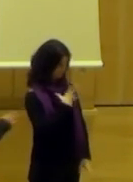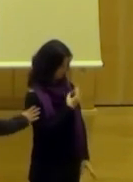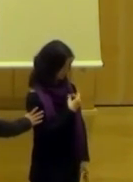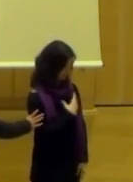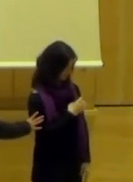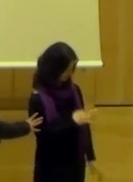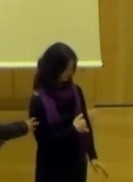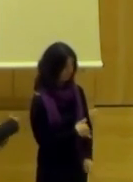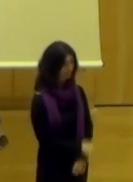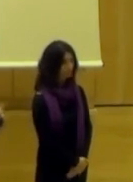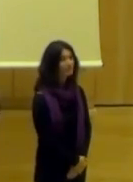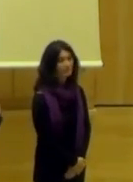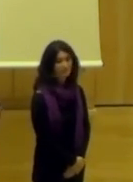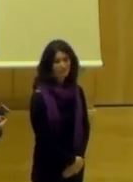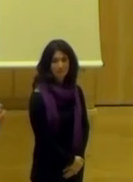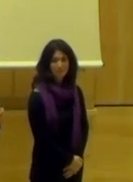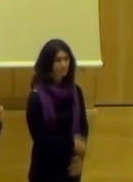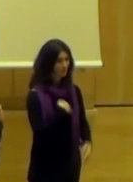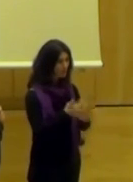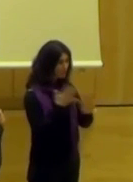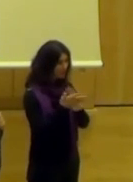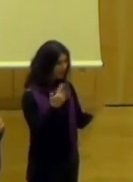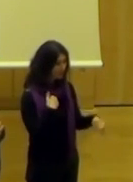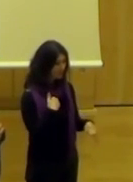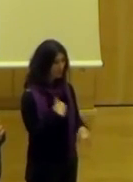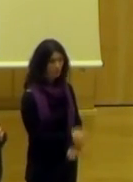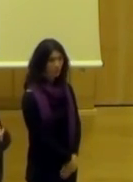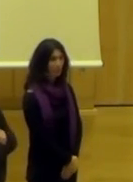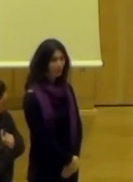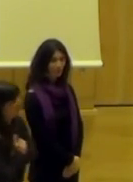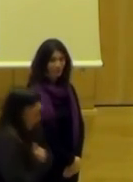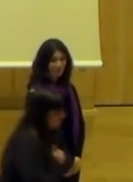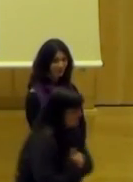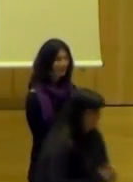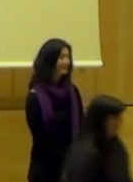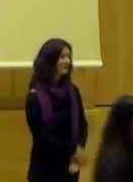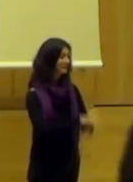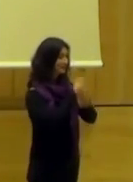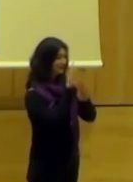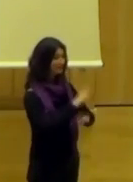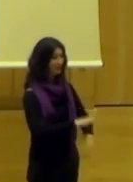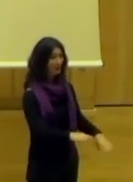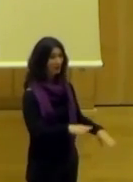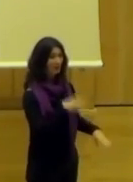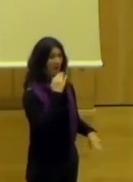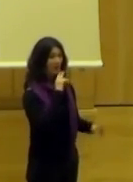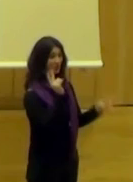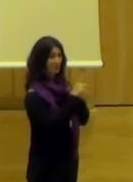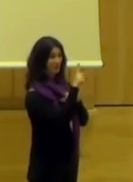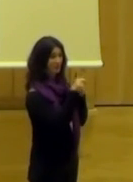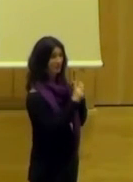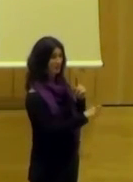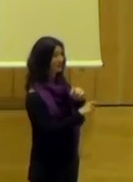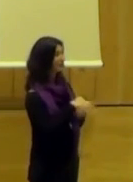Sí, muy muy bien. Además, yo creo que tu conferencia ha sido bastante inspiradora. Bueno, ya era la última, la de Silvia. No sé si tenéis alguna